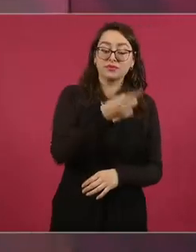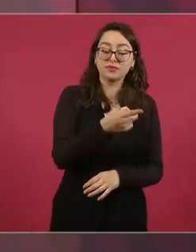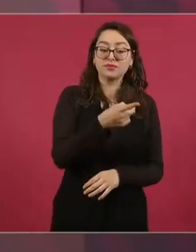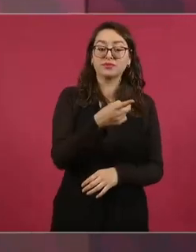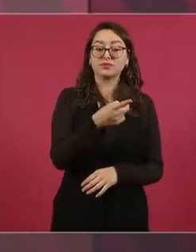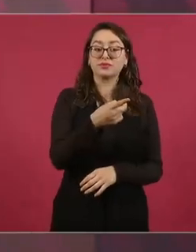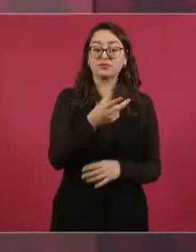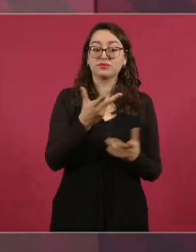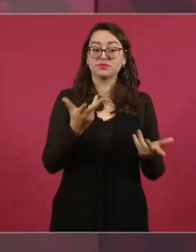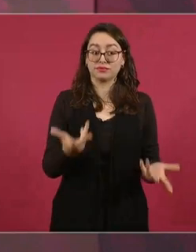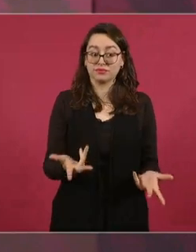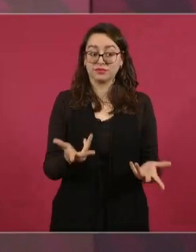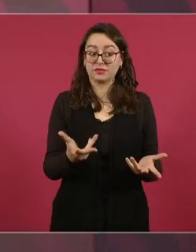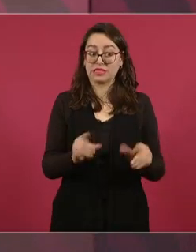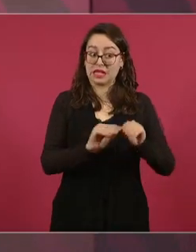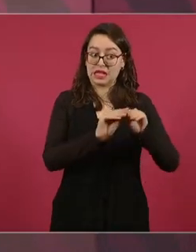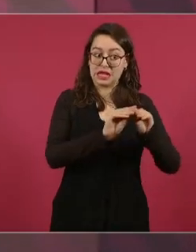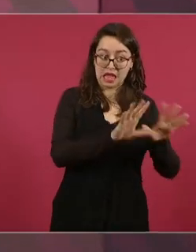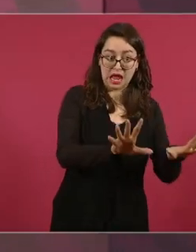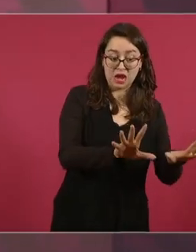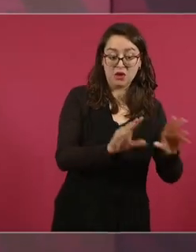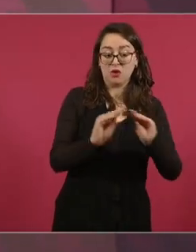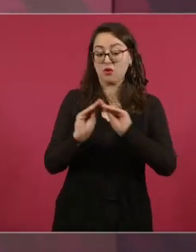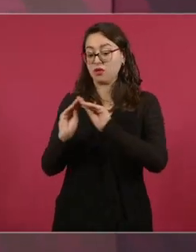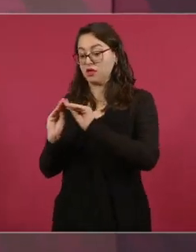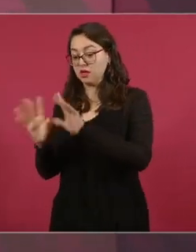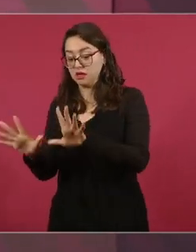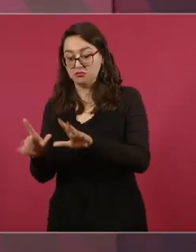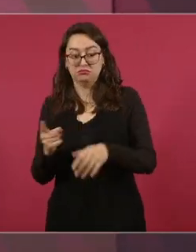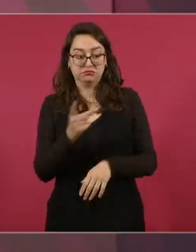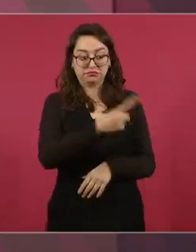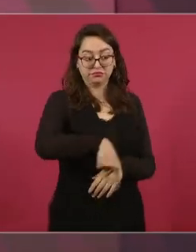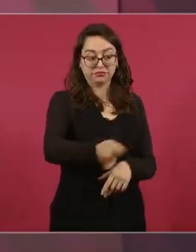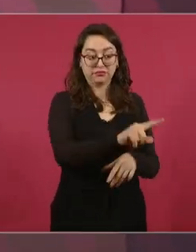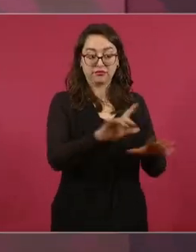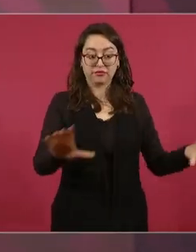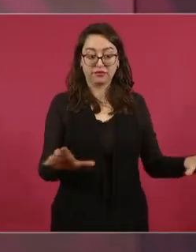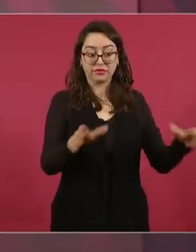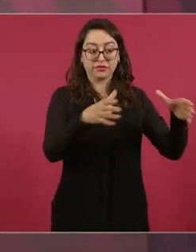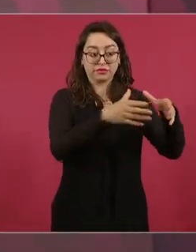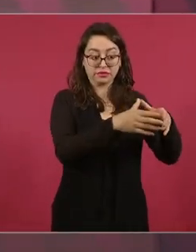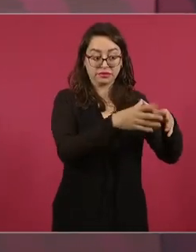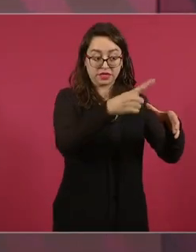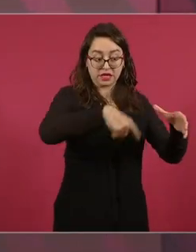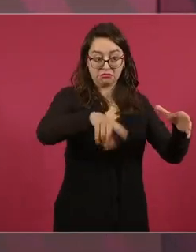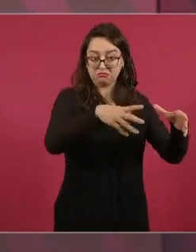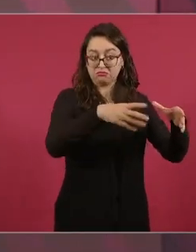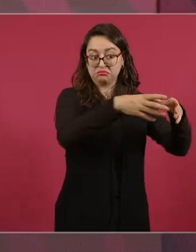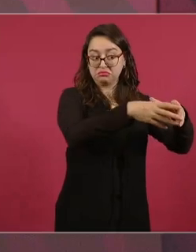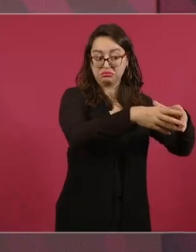su sitio que le corresponde a lo público.